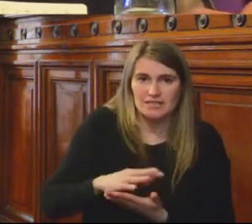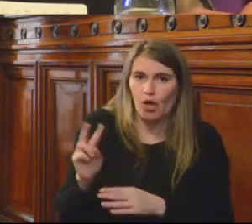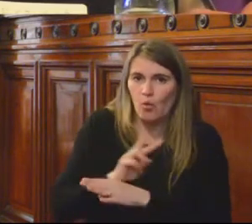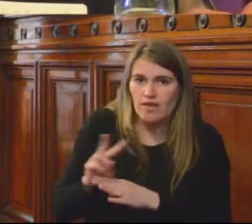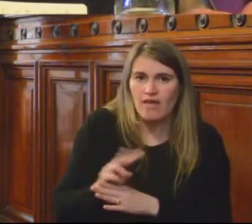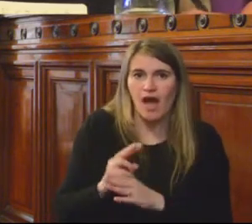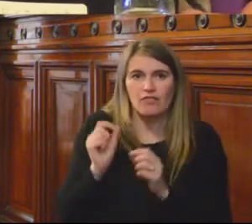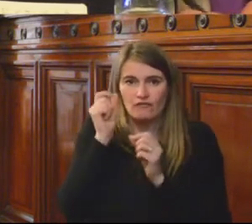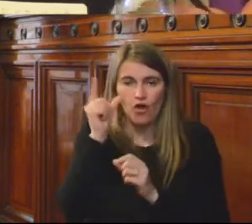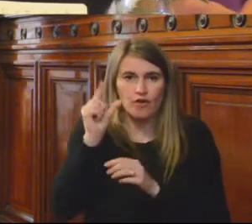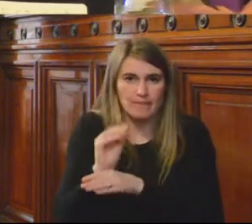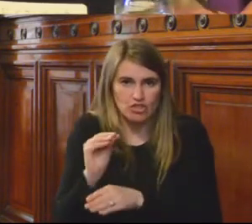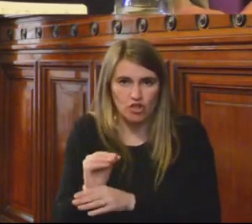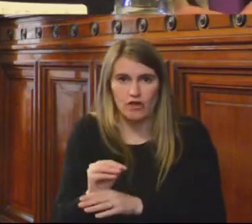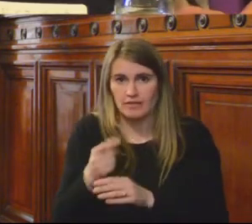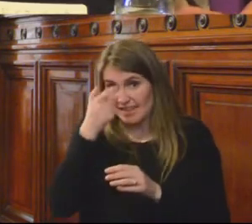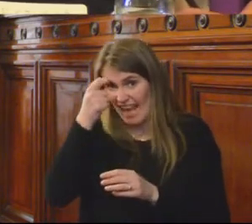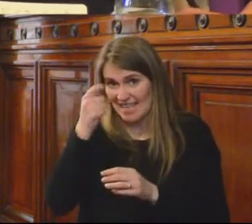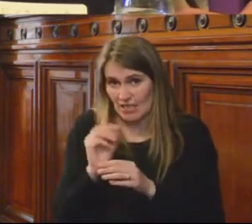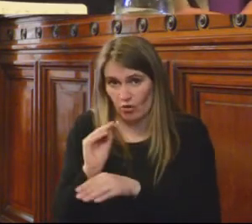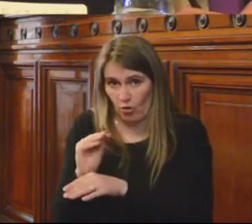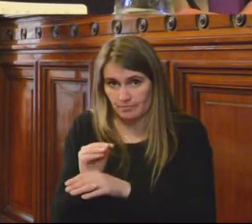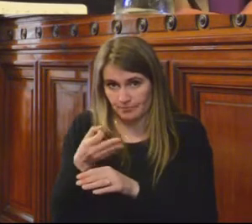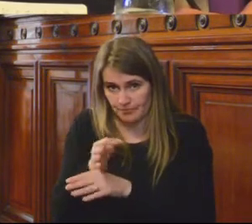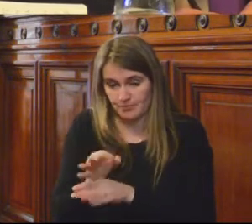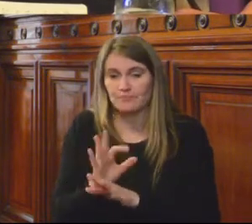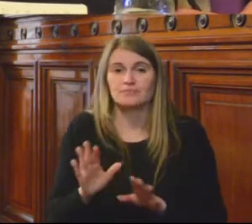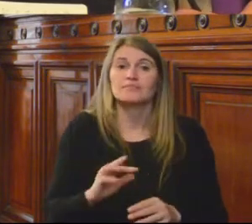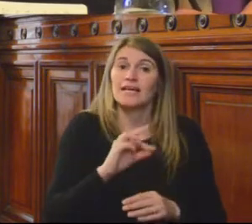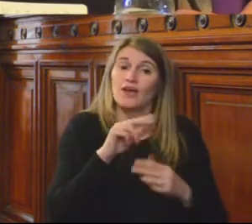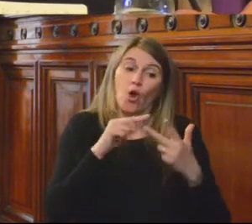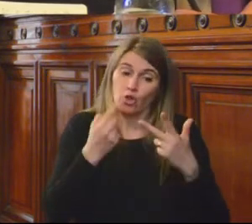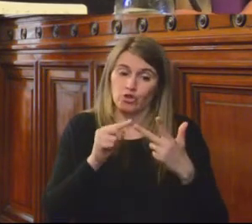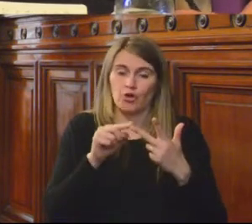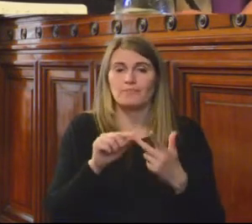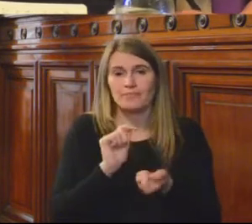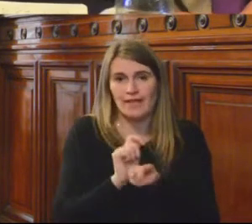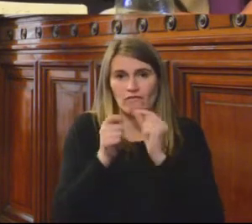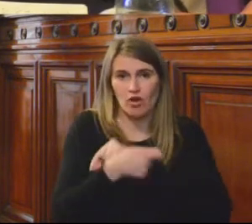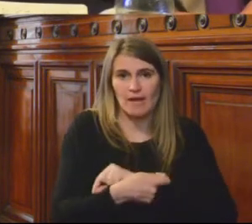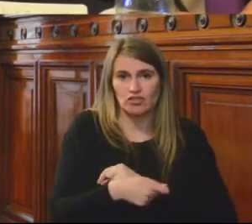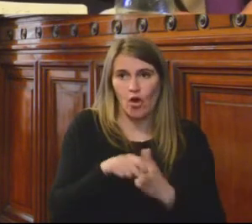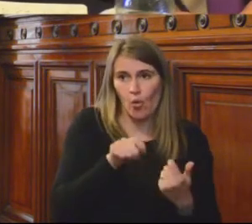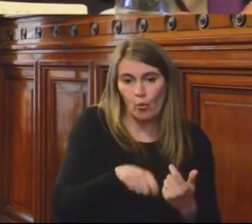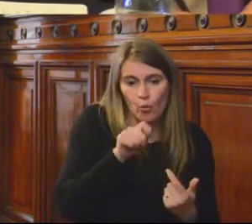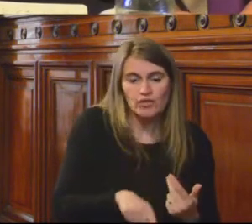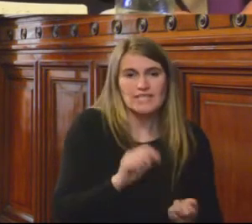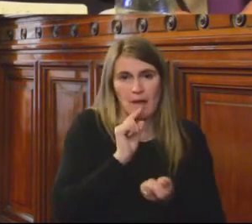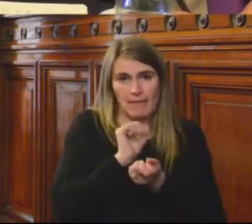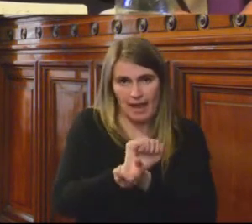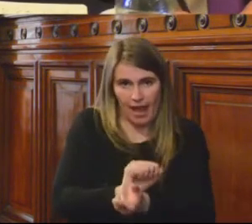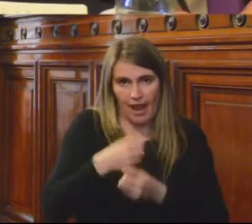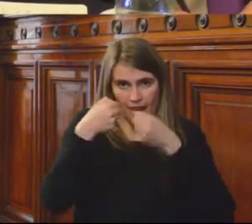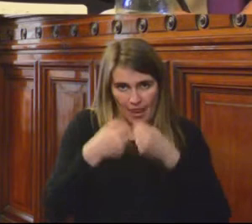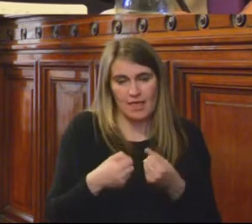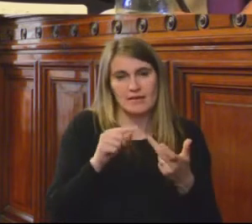formación, modernización y tecnificación. Tercero, la transformación del sistema de justicia penal y creación de mecanismos alternativos